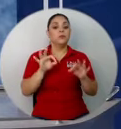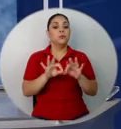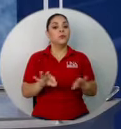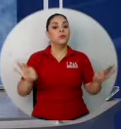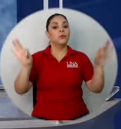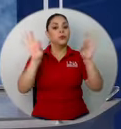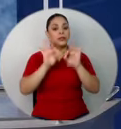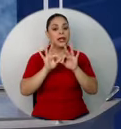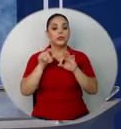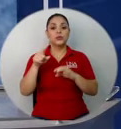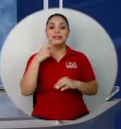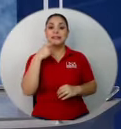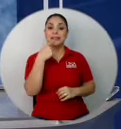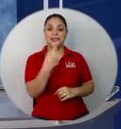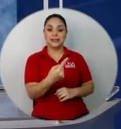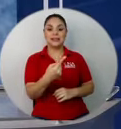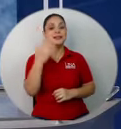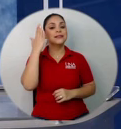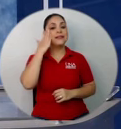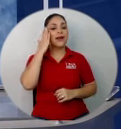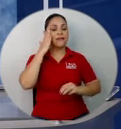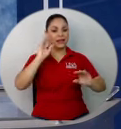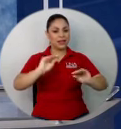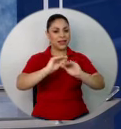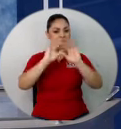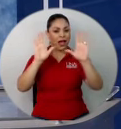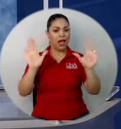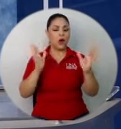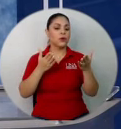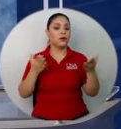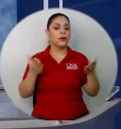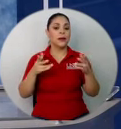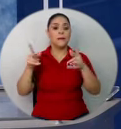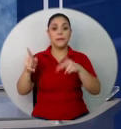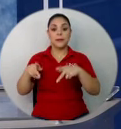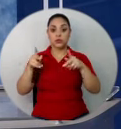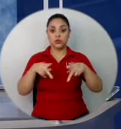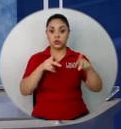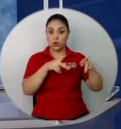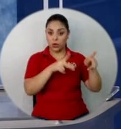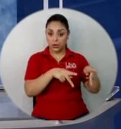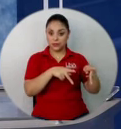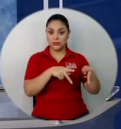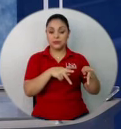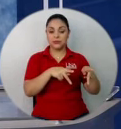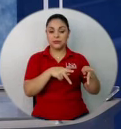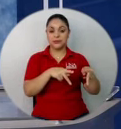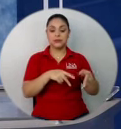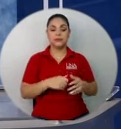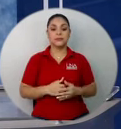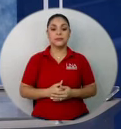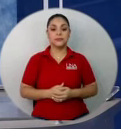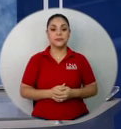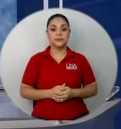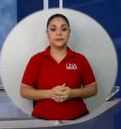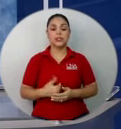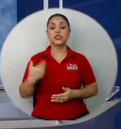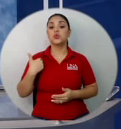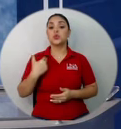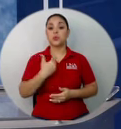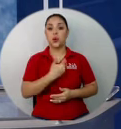importante, ahora que usted lo mencionaba, tener eso claro, o sea, que la gente al final es